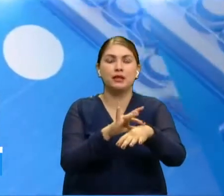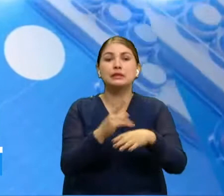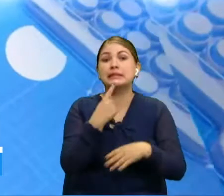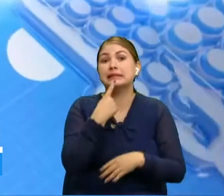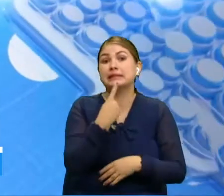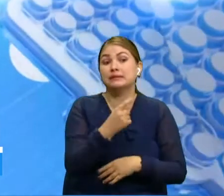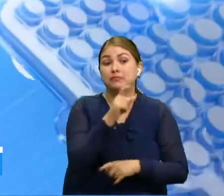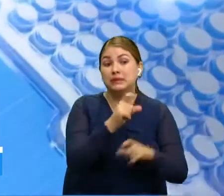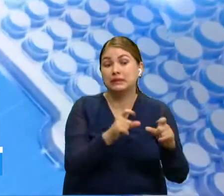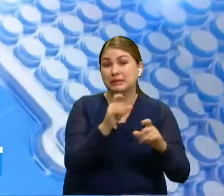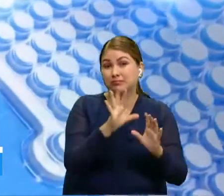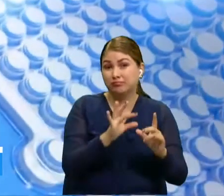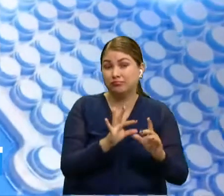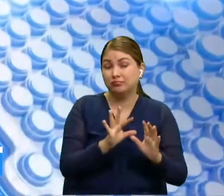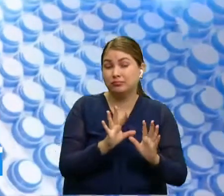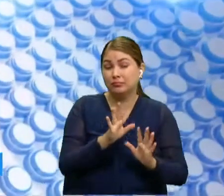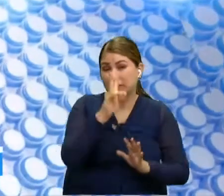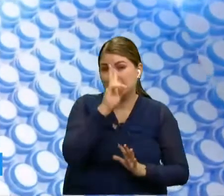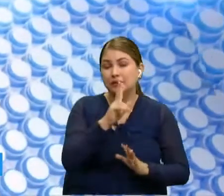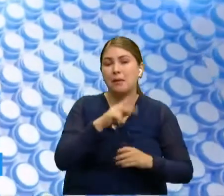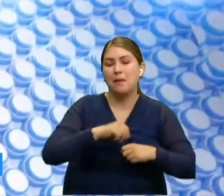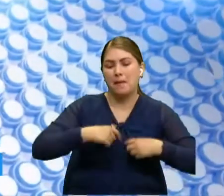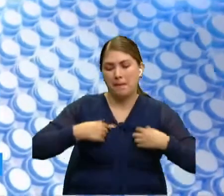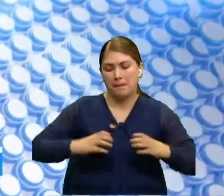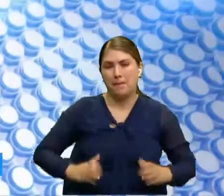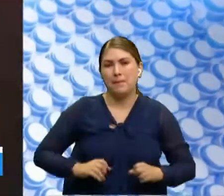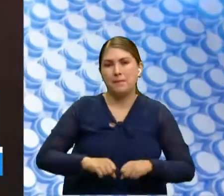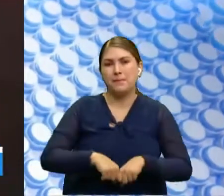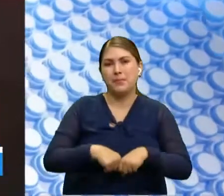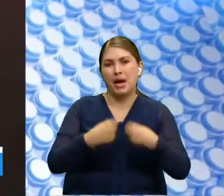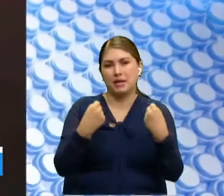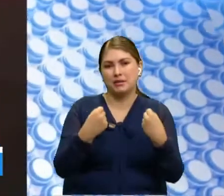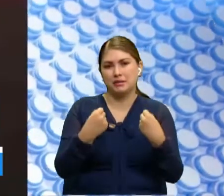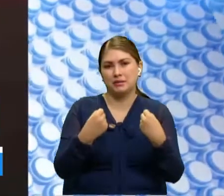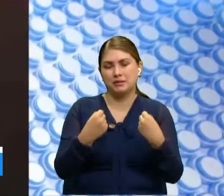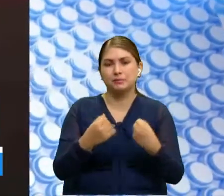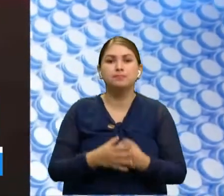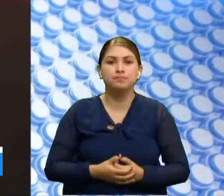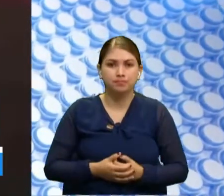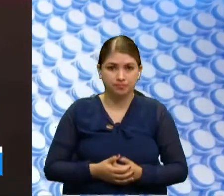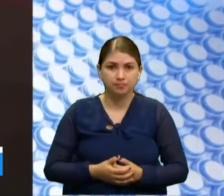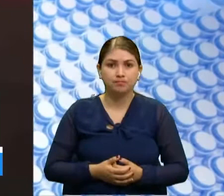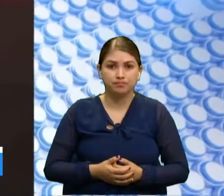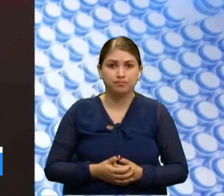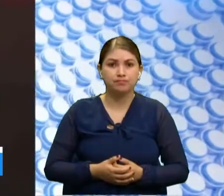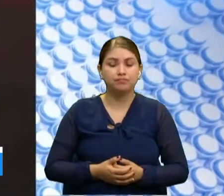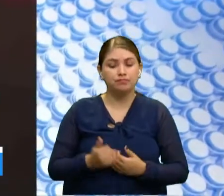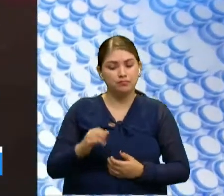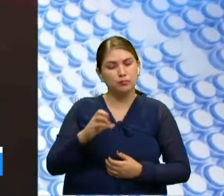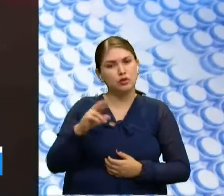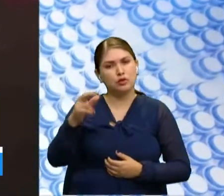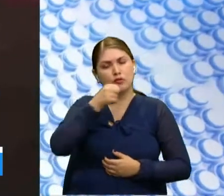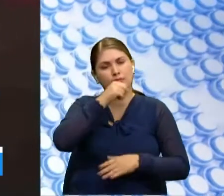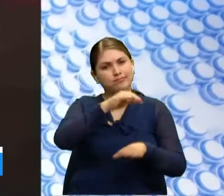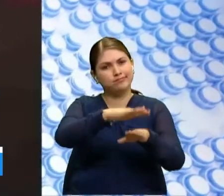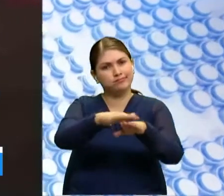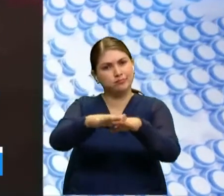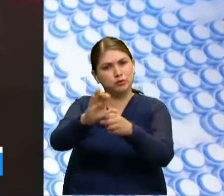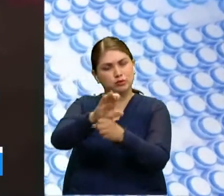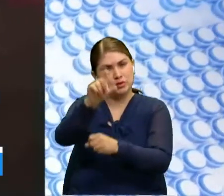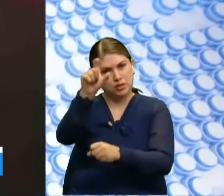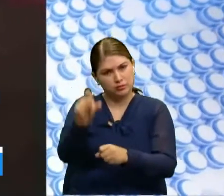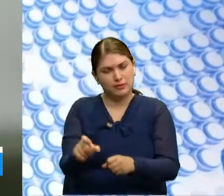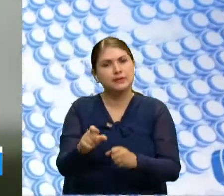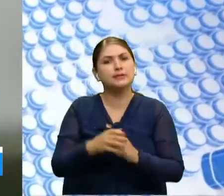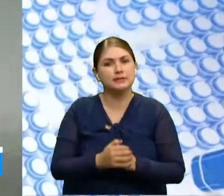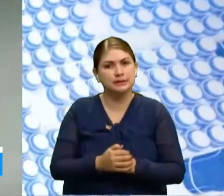que han dicho los especialistas es que presenta fracturas en una de sus extremidades superiores. Hacemos desde Oriente Noticias un llamado a los ciudadanos,